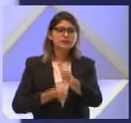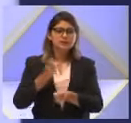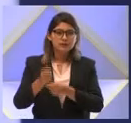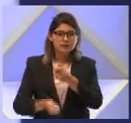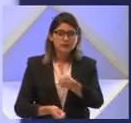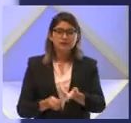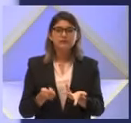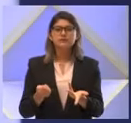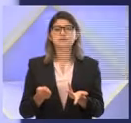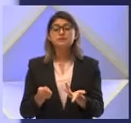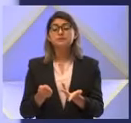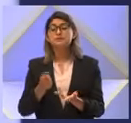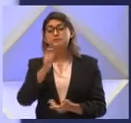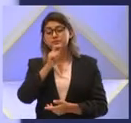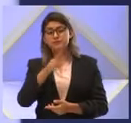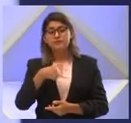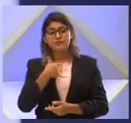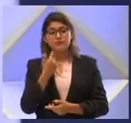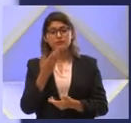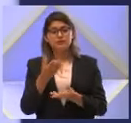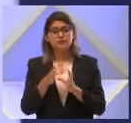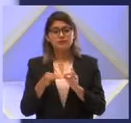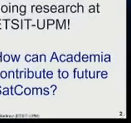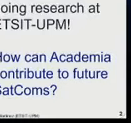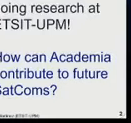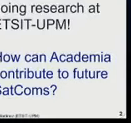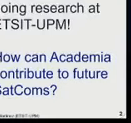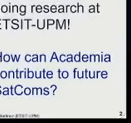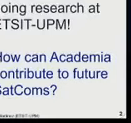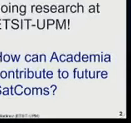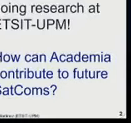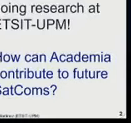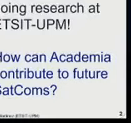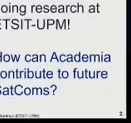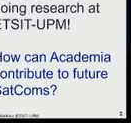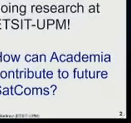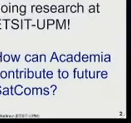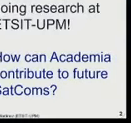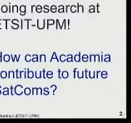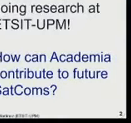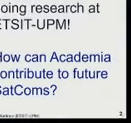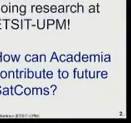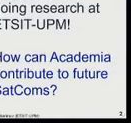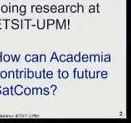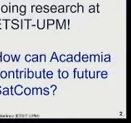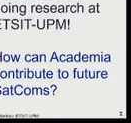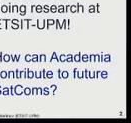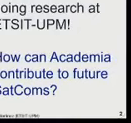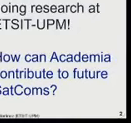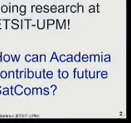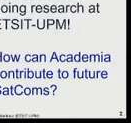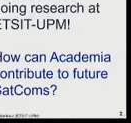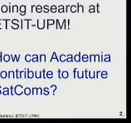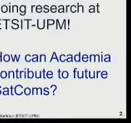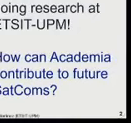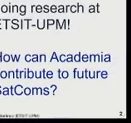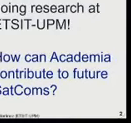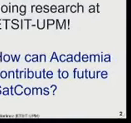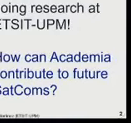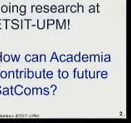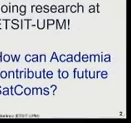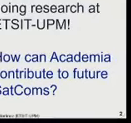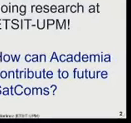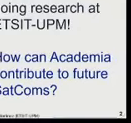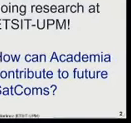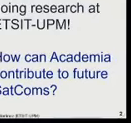dar un poco mi visión sobre las cuestiones abiertas y daros también algunas algunas actividades de